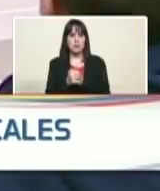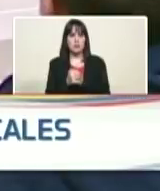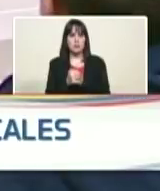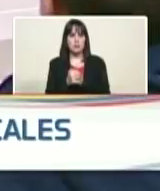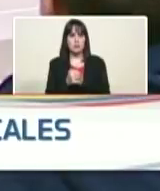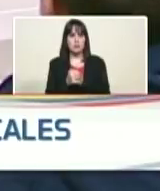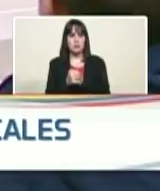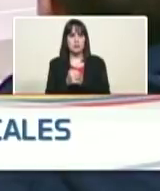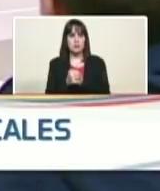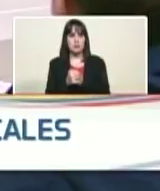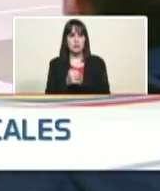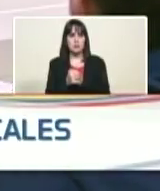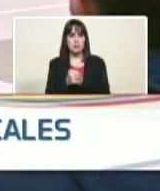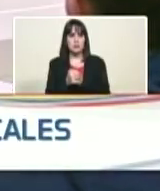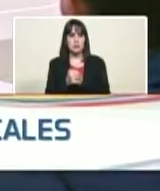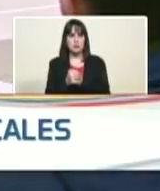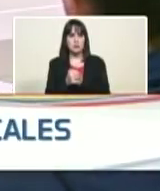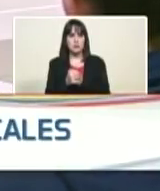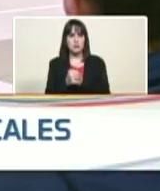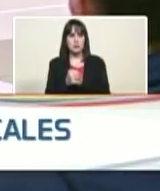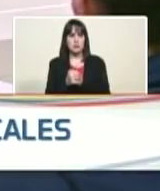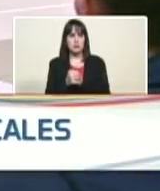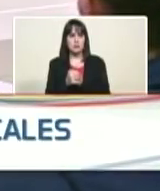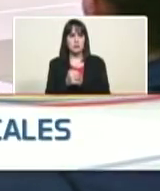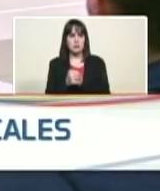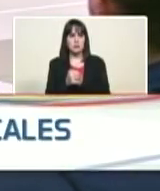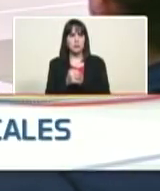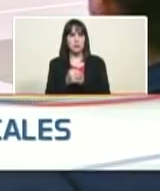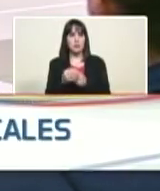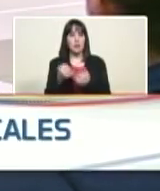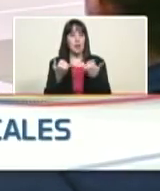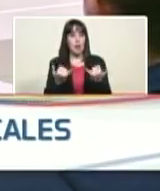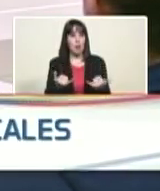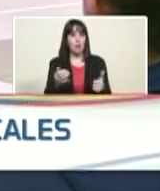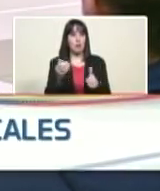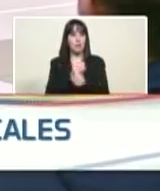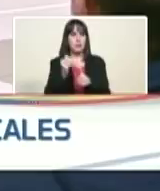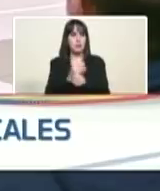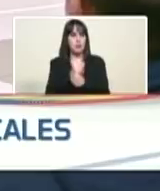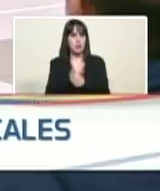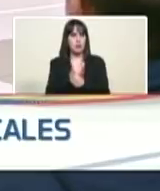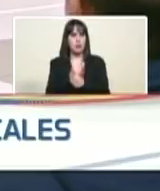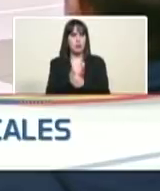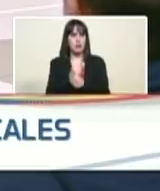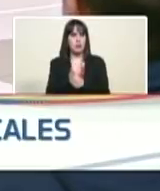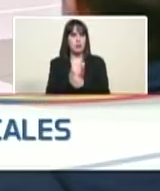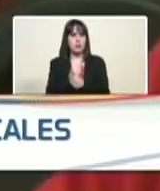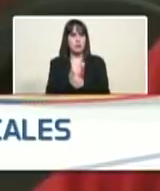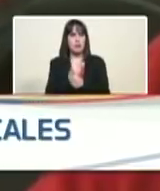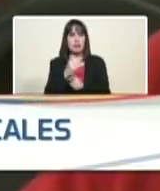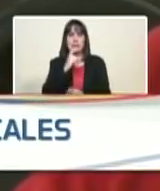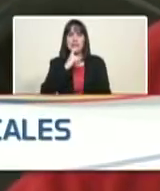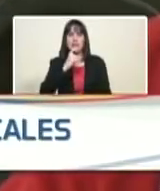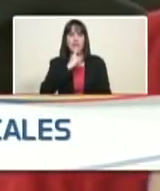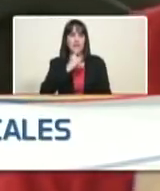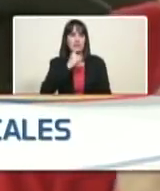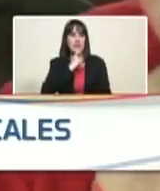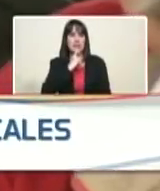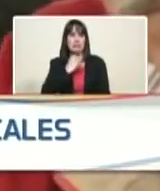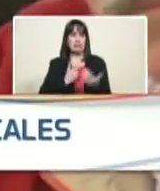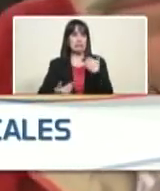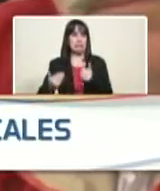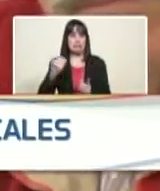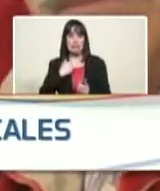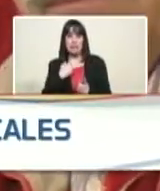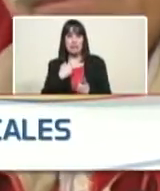Entonces, hemos logrado ese plan. Pariendo, lo vamos logrando